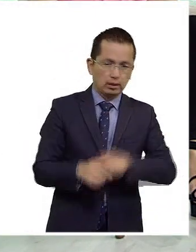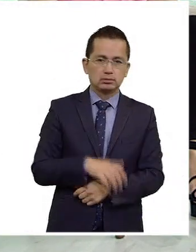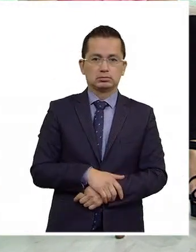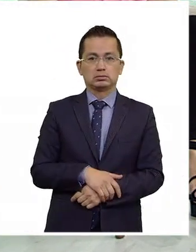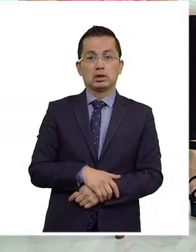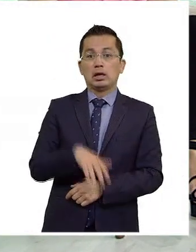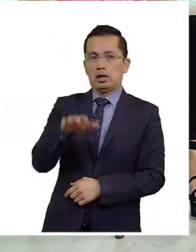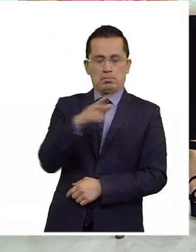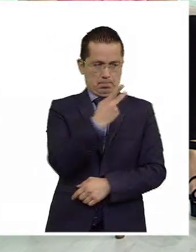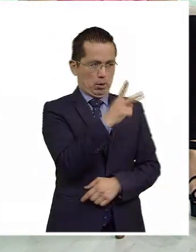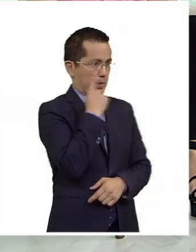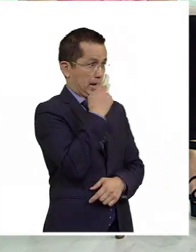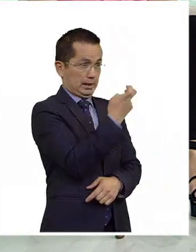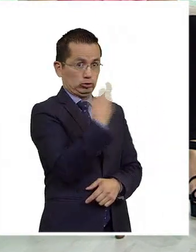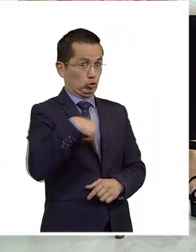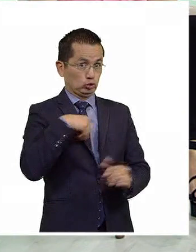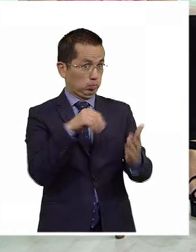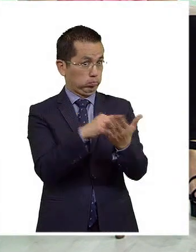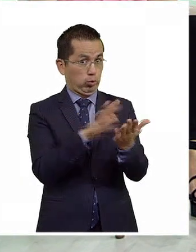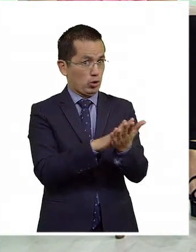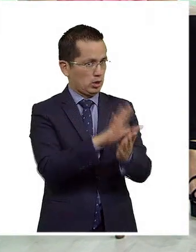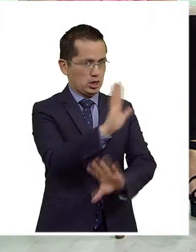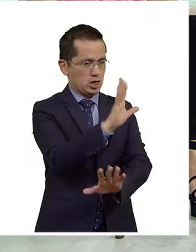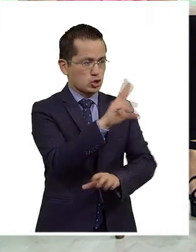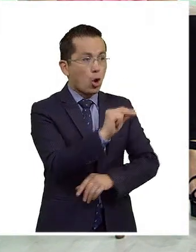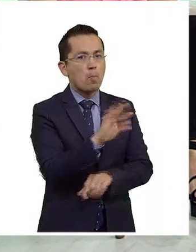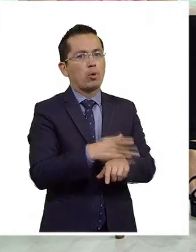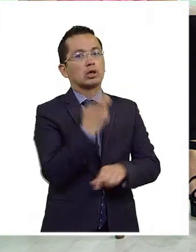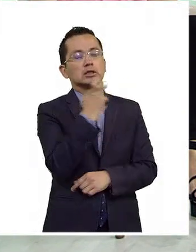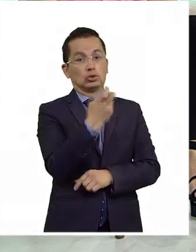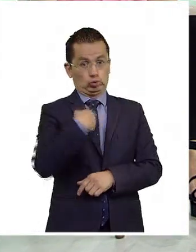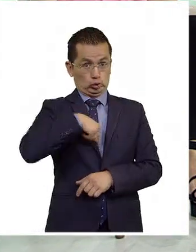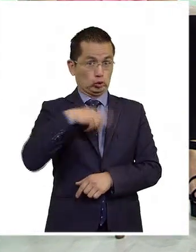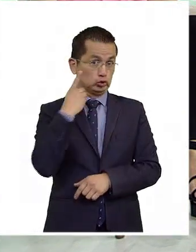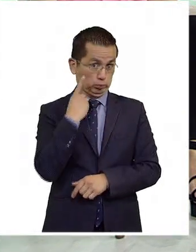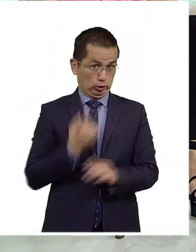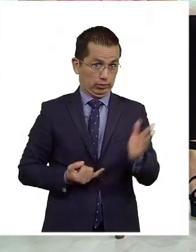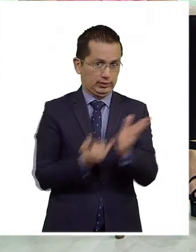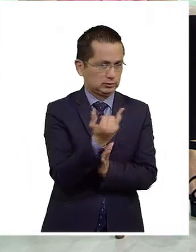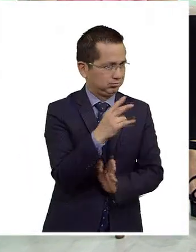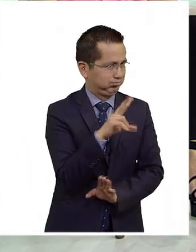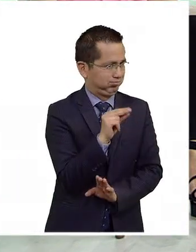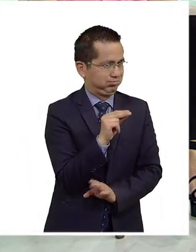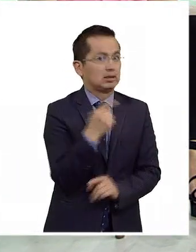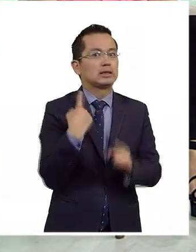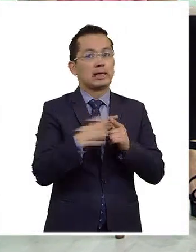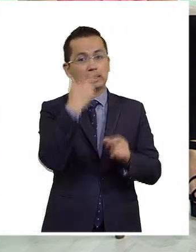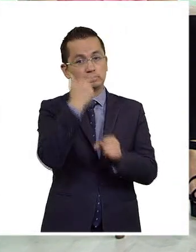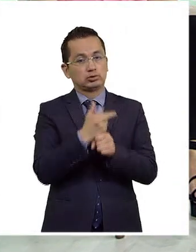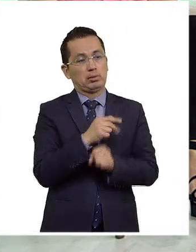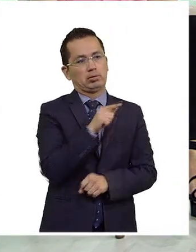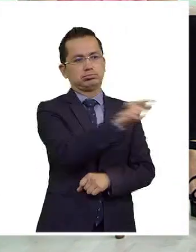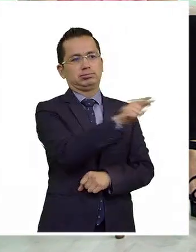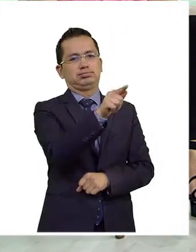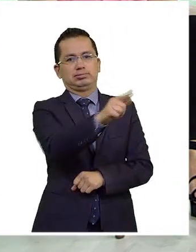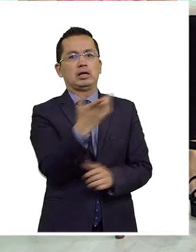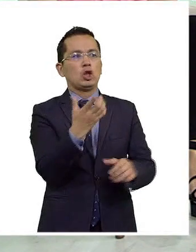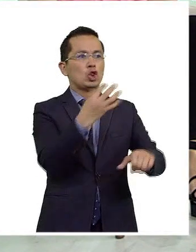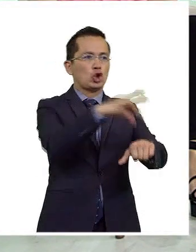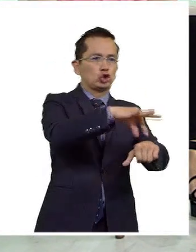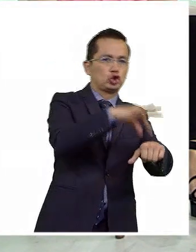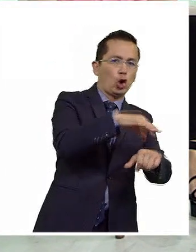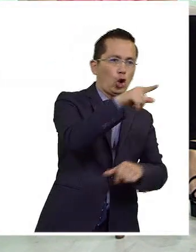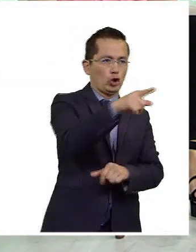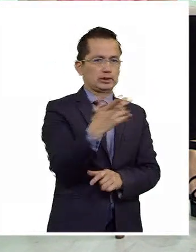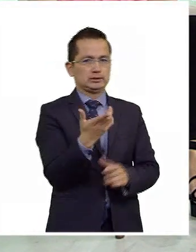decidir esto. Son asuntos que corresponden a la medicina, que corresponden en todo caso a las famosas NOM que definen los consejos de salud.